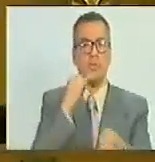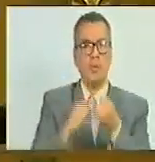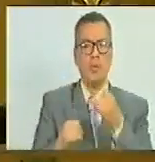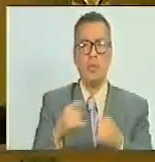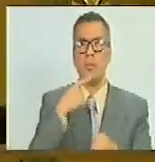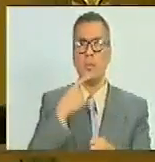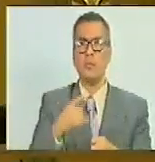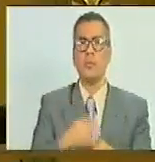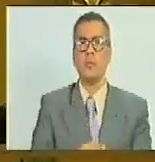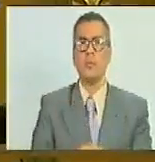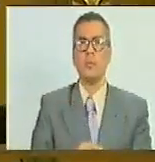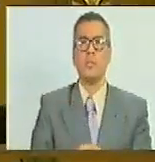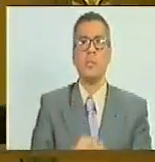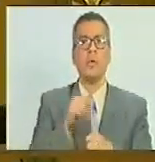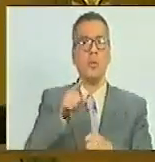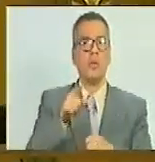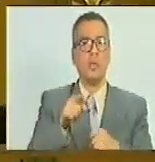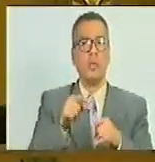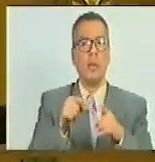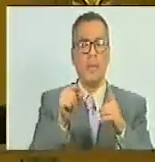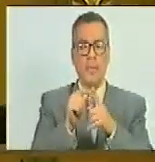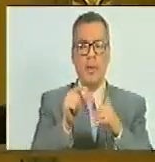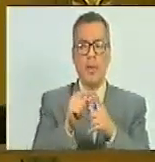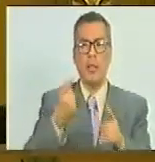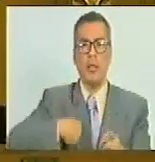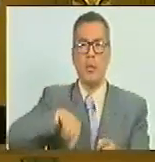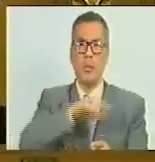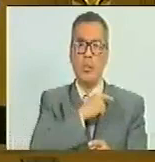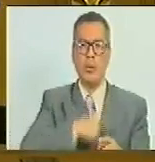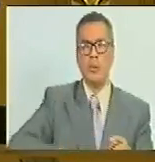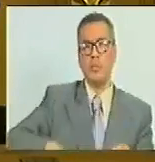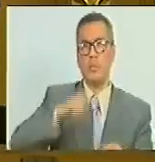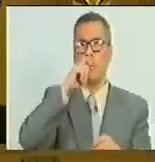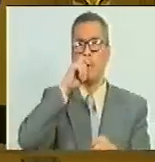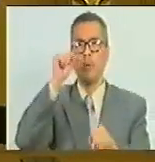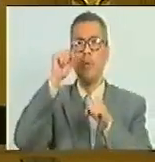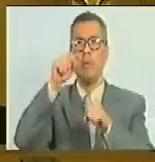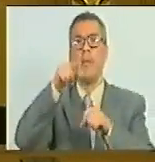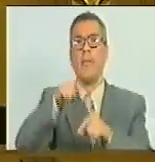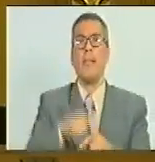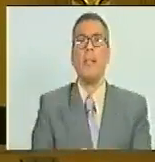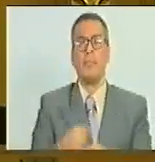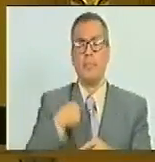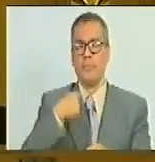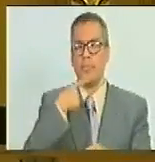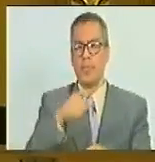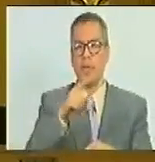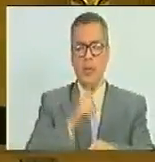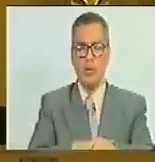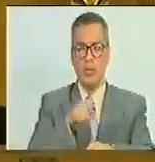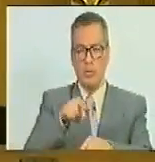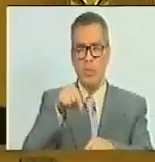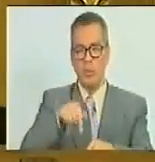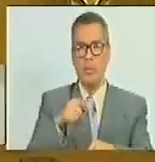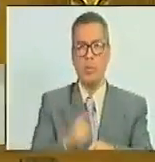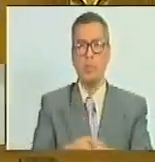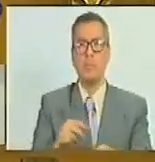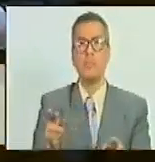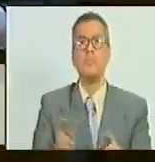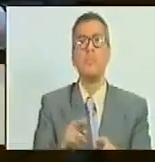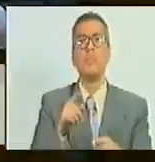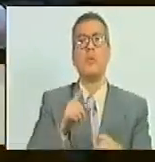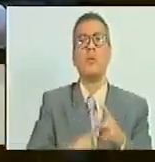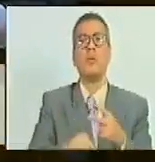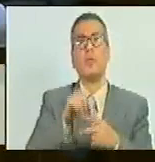finalizar, quiero reivindicar las palabras de nuestro presidente Nicolás Maduro cuando señaló recientemente: si